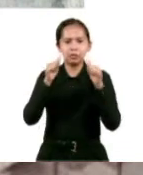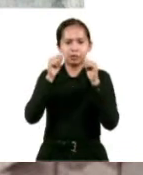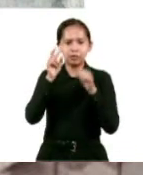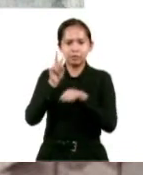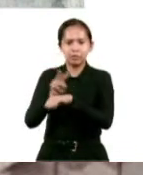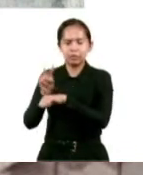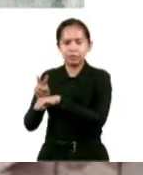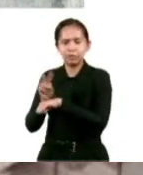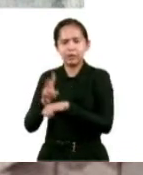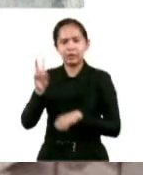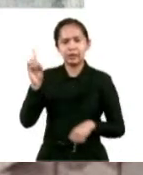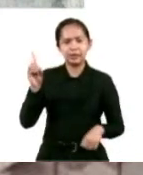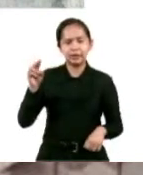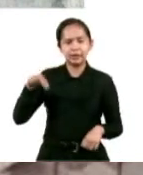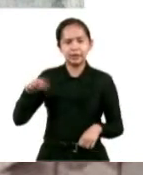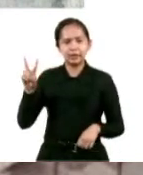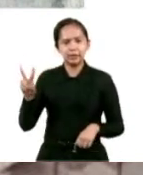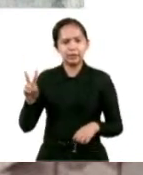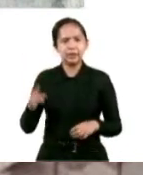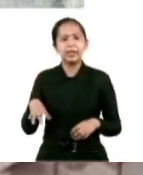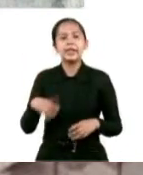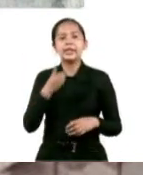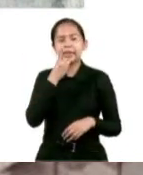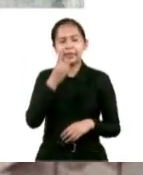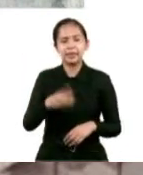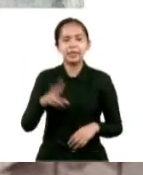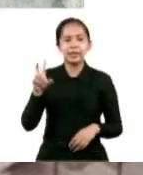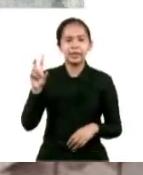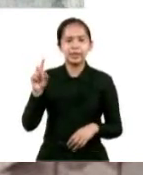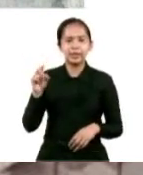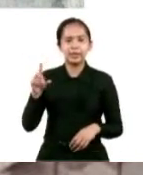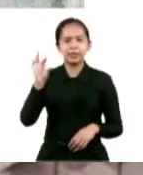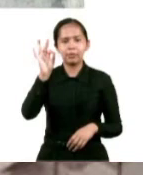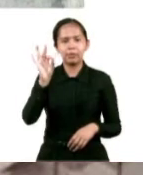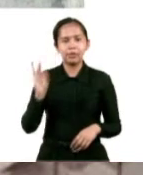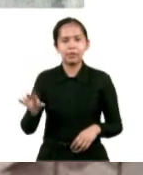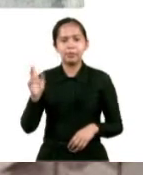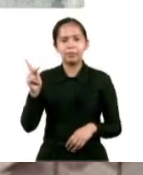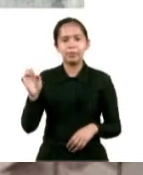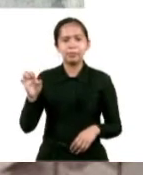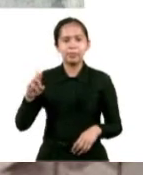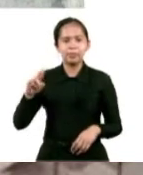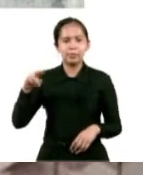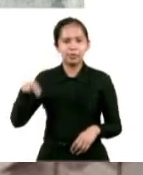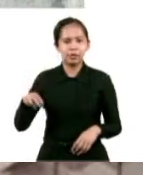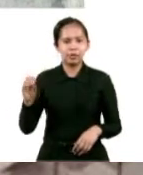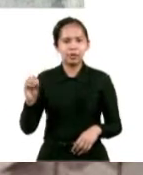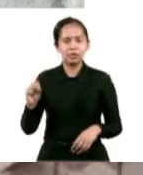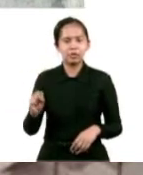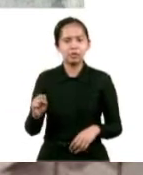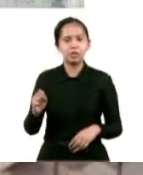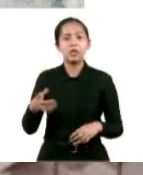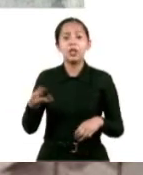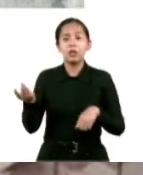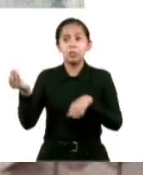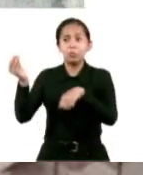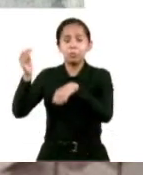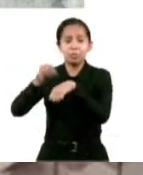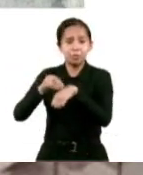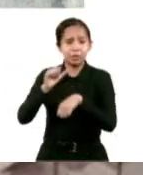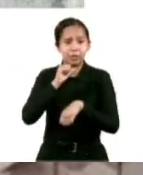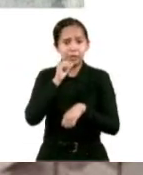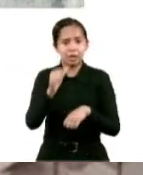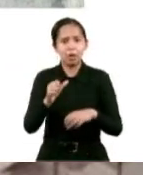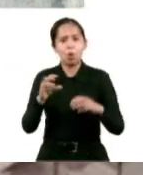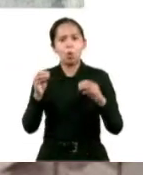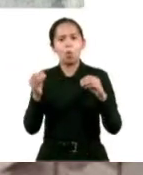DNB, aproximadamente el 30% de los pernos en la sección oeste o no fueron instalados o se